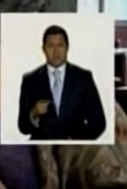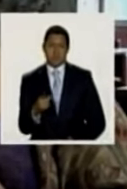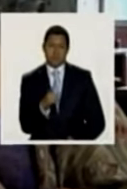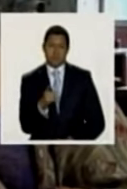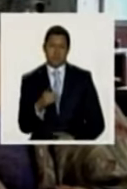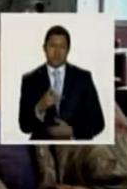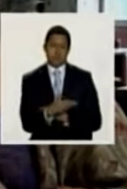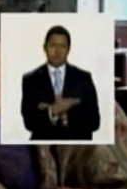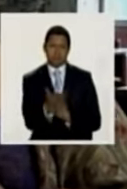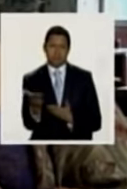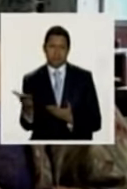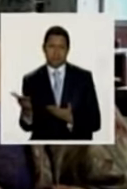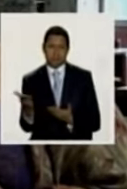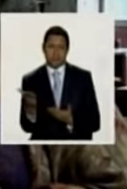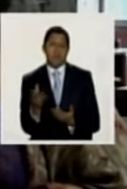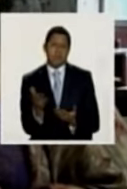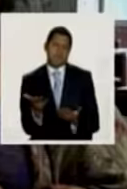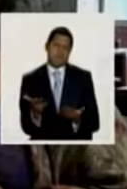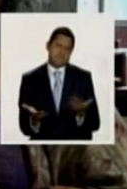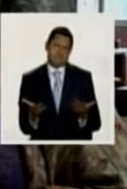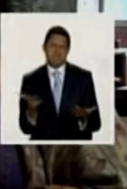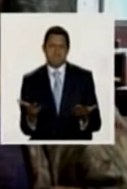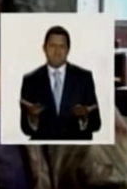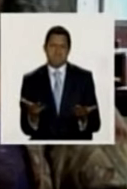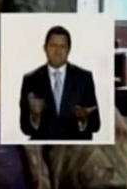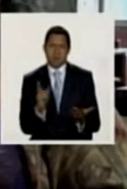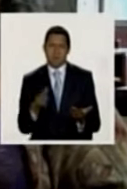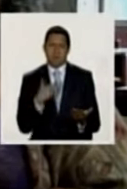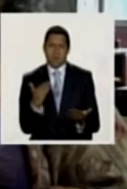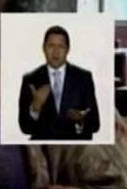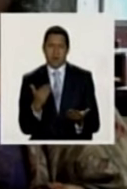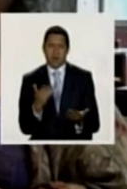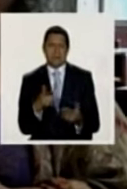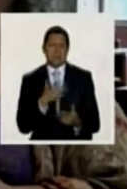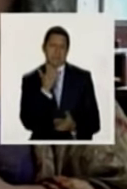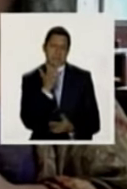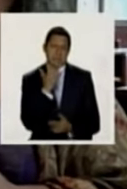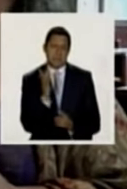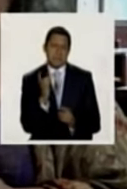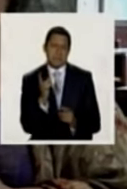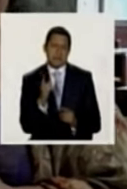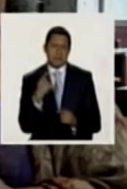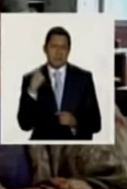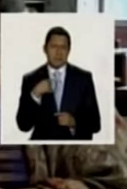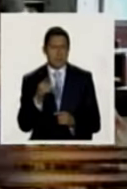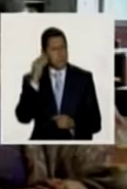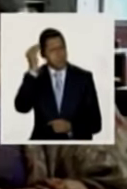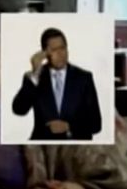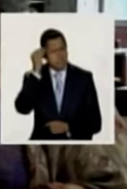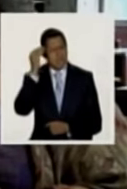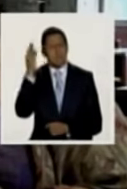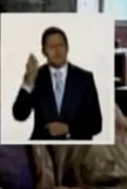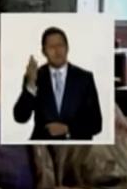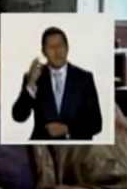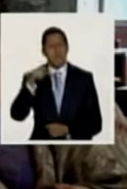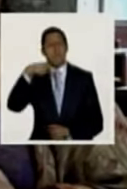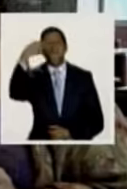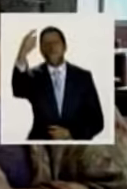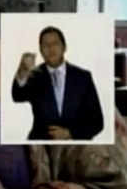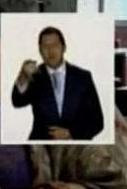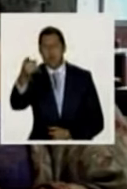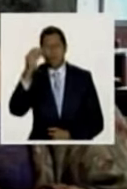una exposición, quiero decir, no se puede ser tan simple, pero teníamos gente pensando siempre